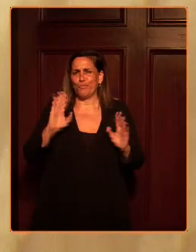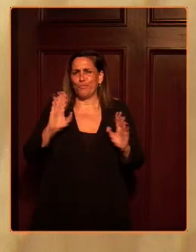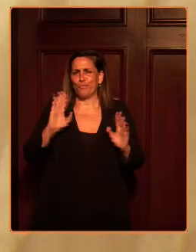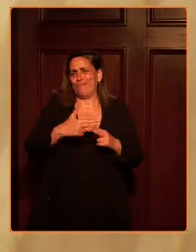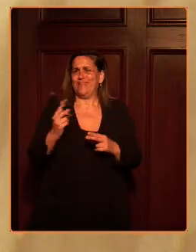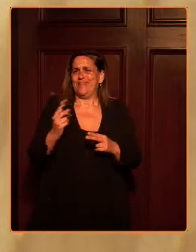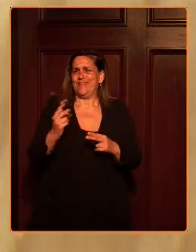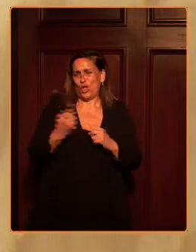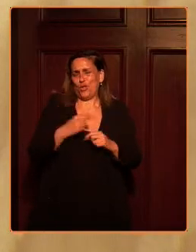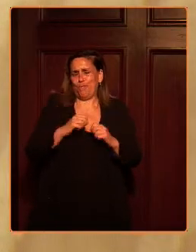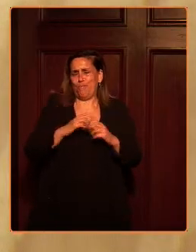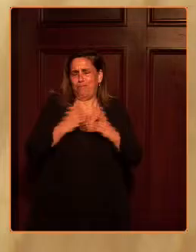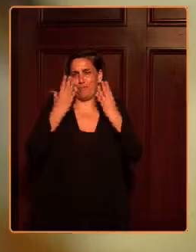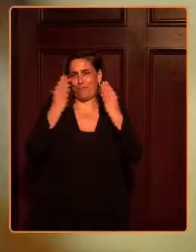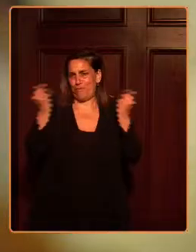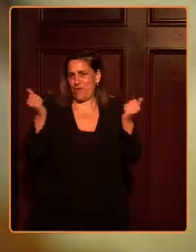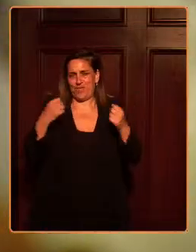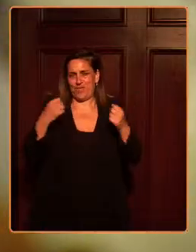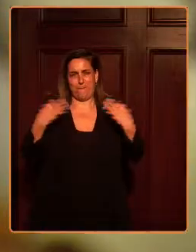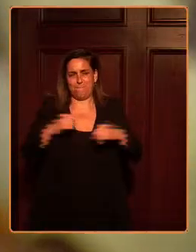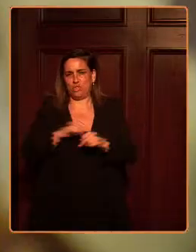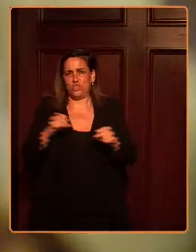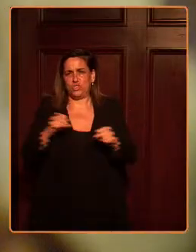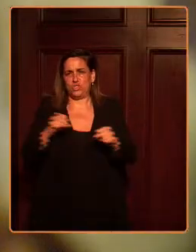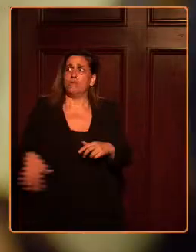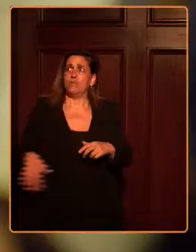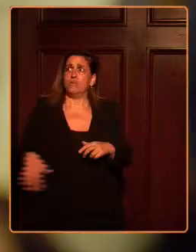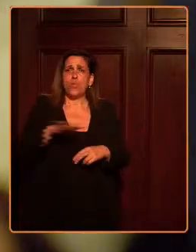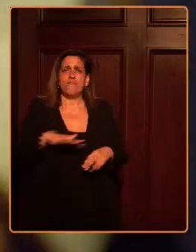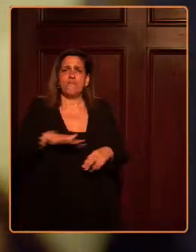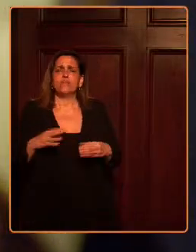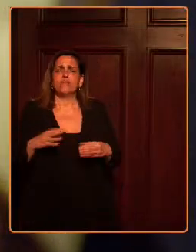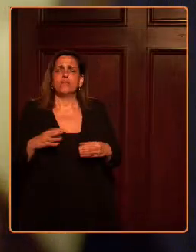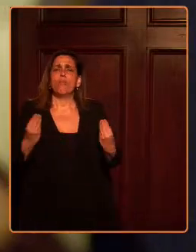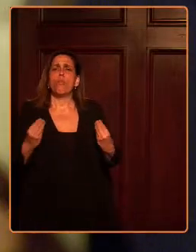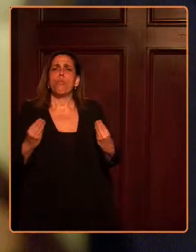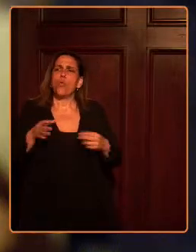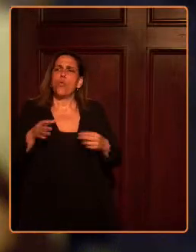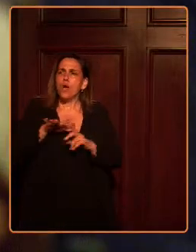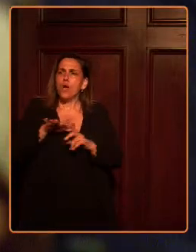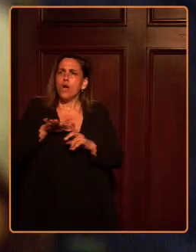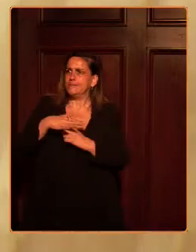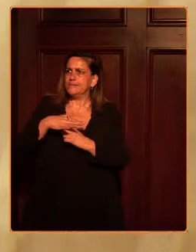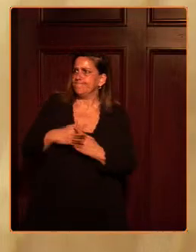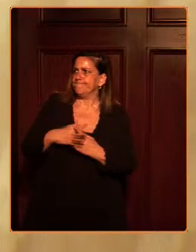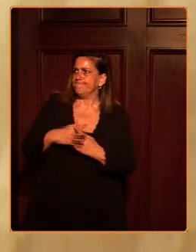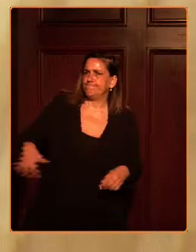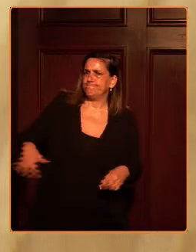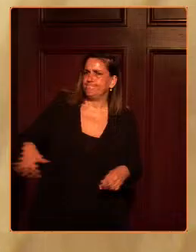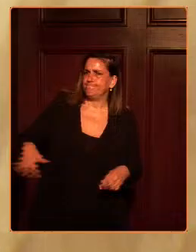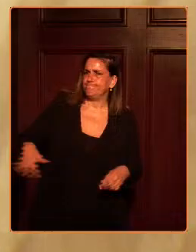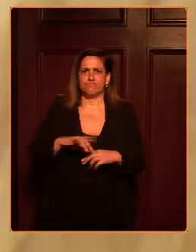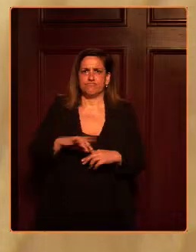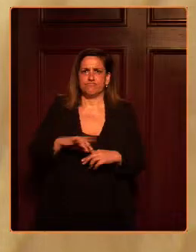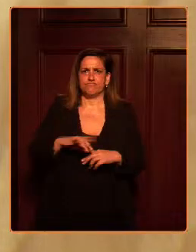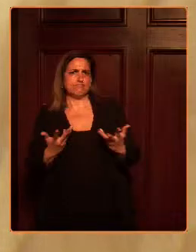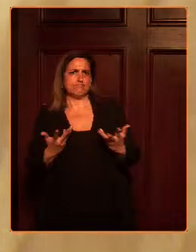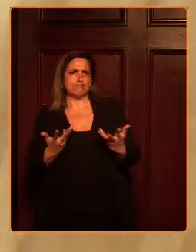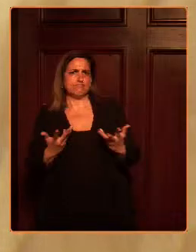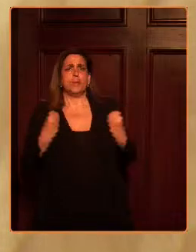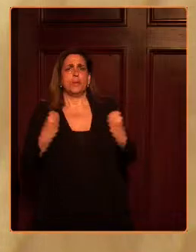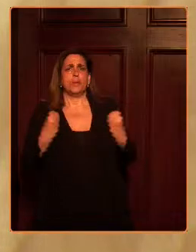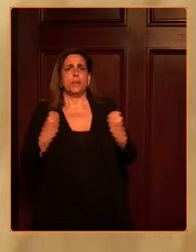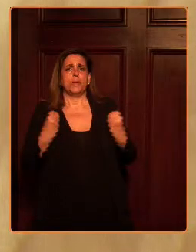alguno me voy a olvidar, pero esto es un evento muy rodeado, muy arropado por